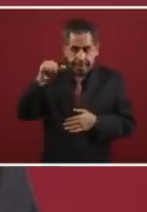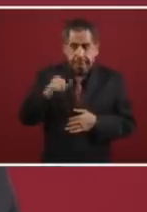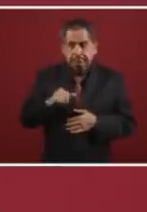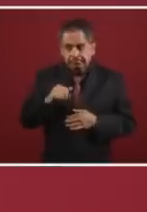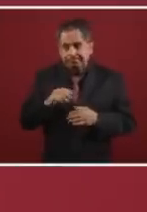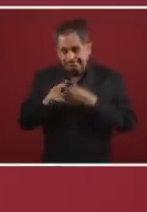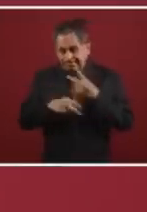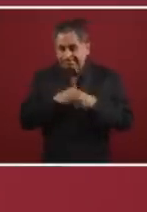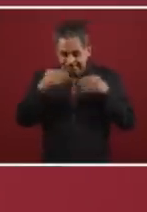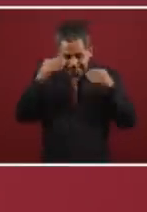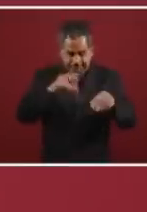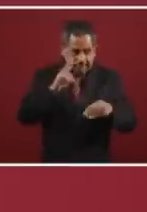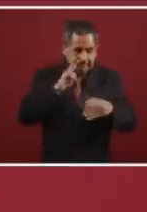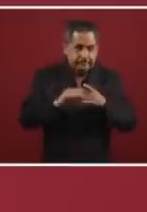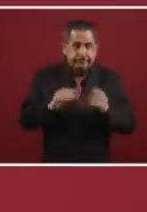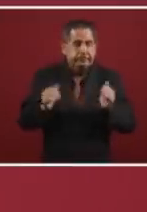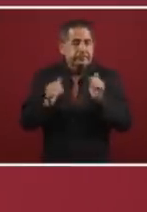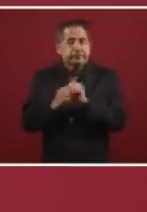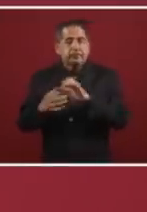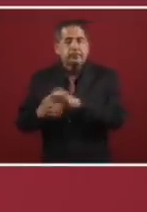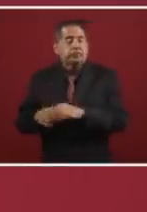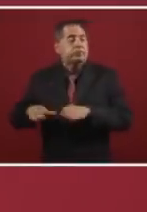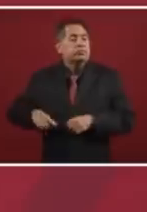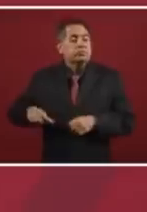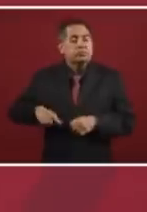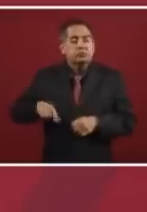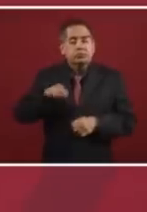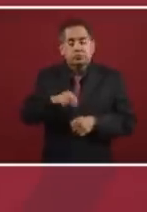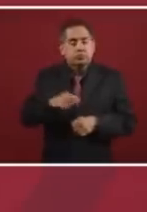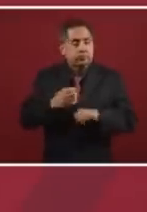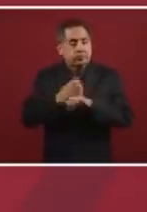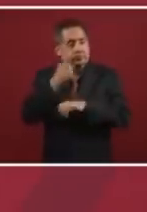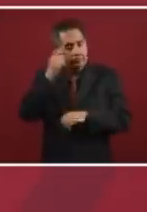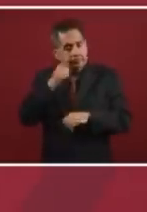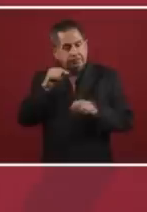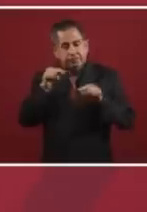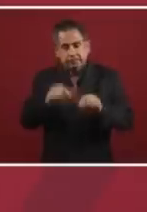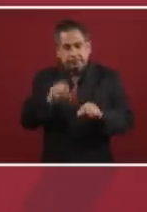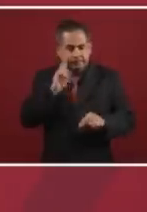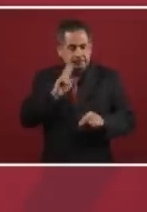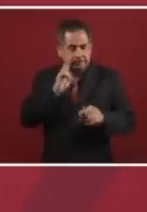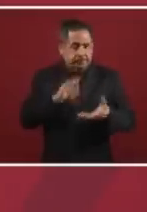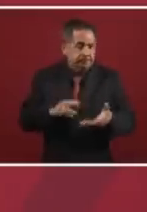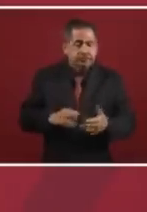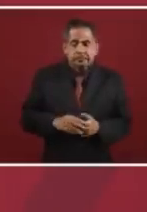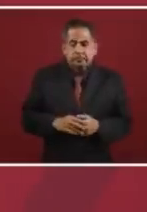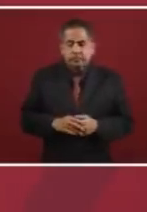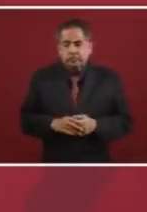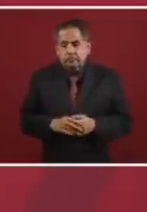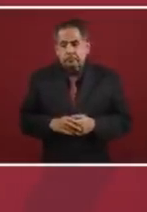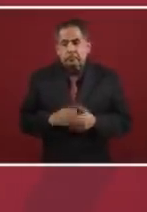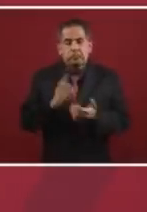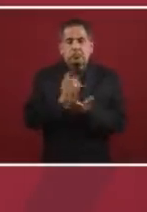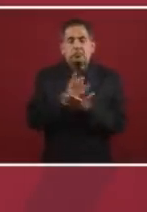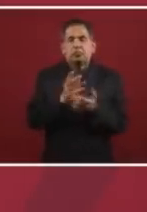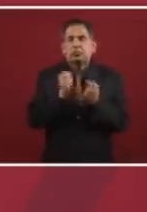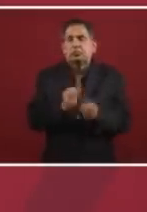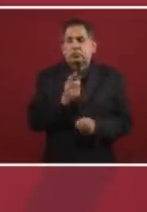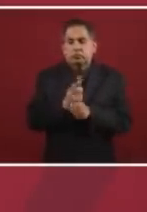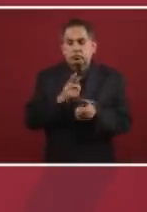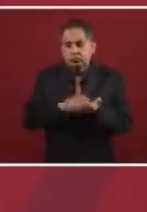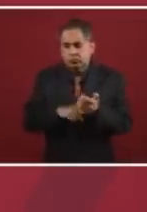trabajando en coordinación con el gobierno del estado no sólo en materia de seguridad